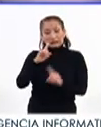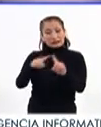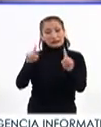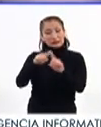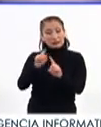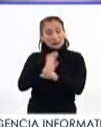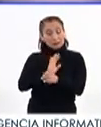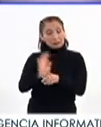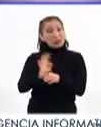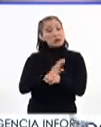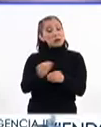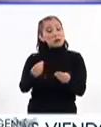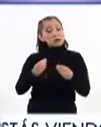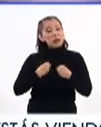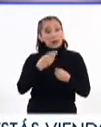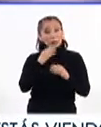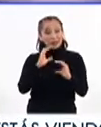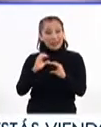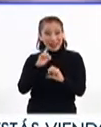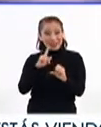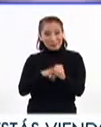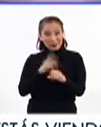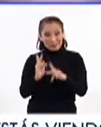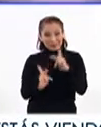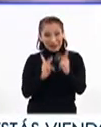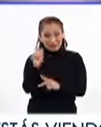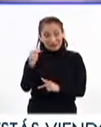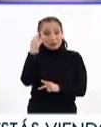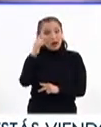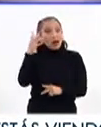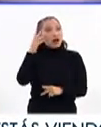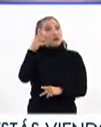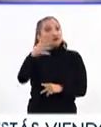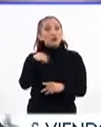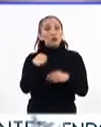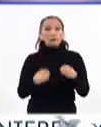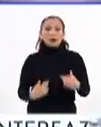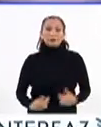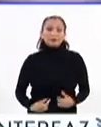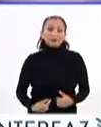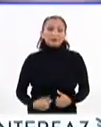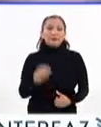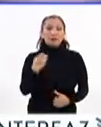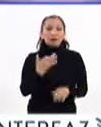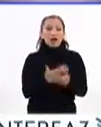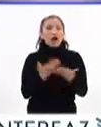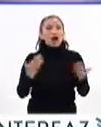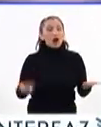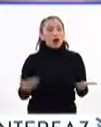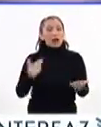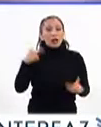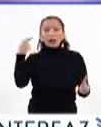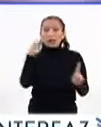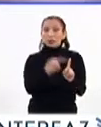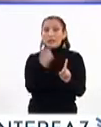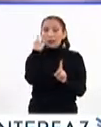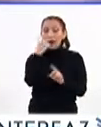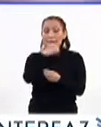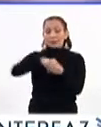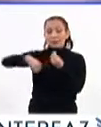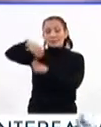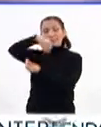multitud de beneficios que la conservación de estas formas de vida tiene para toda la humanidad. Este es el momento por el cual el Objetivo de